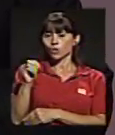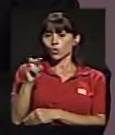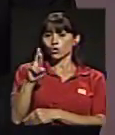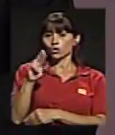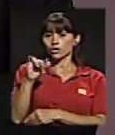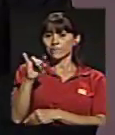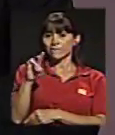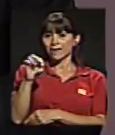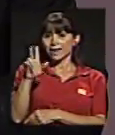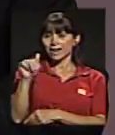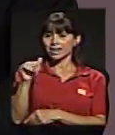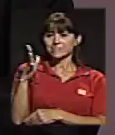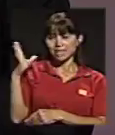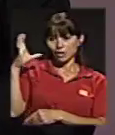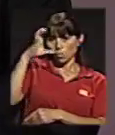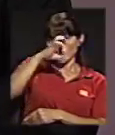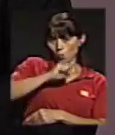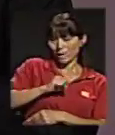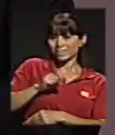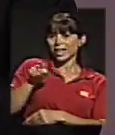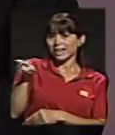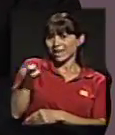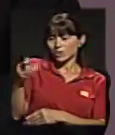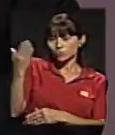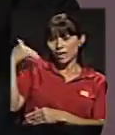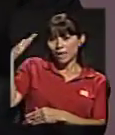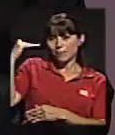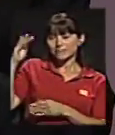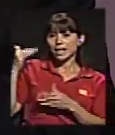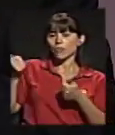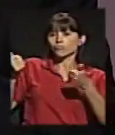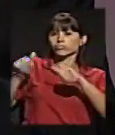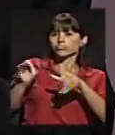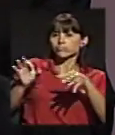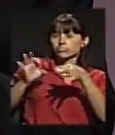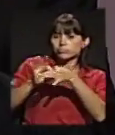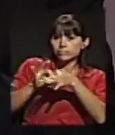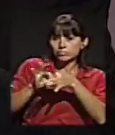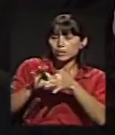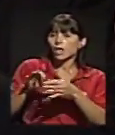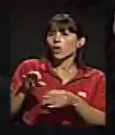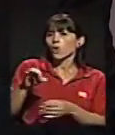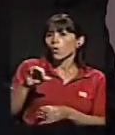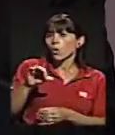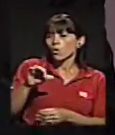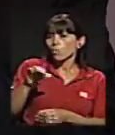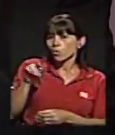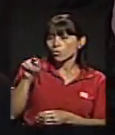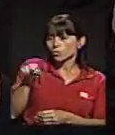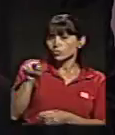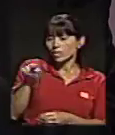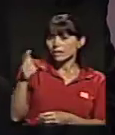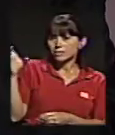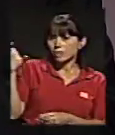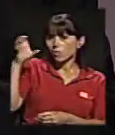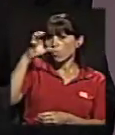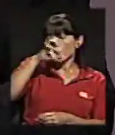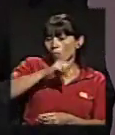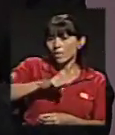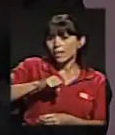una unidad temporal de empresas, ¿qué otro vínculo que había